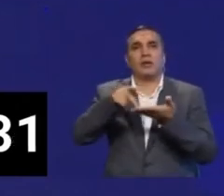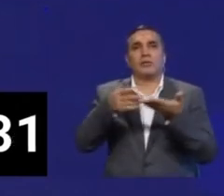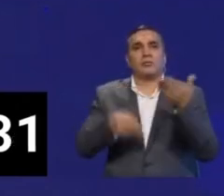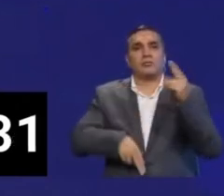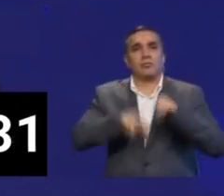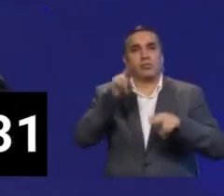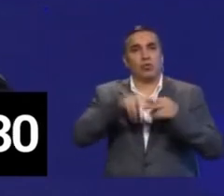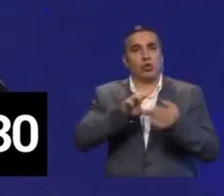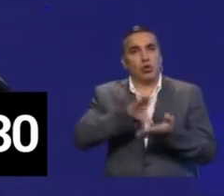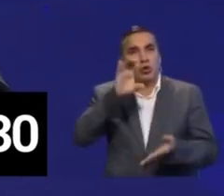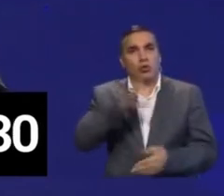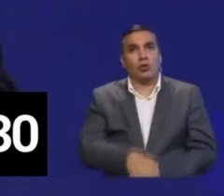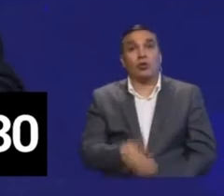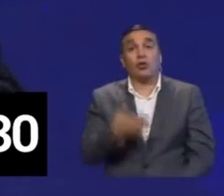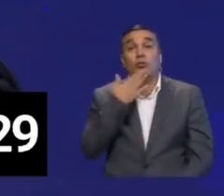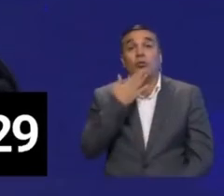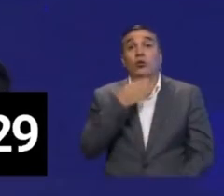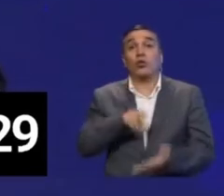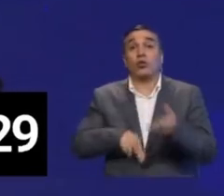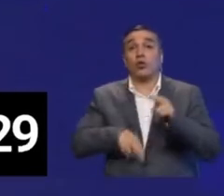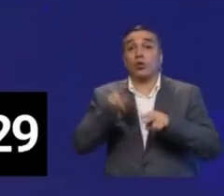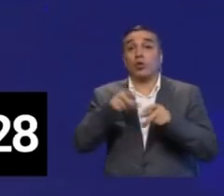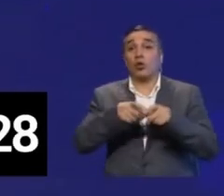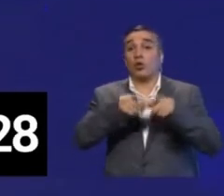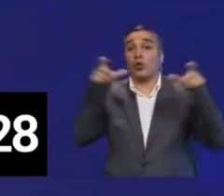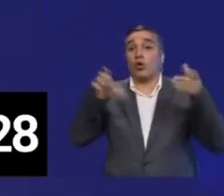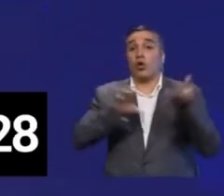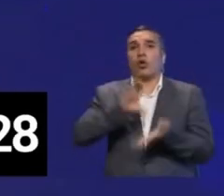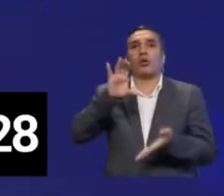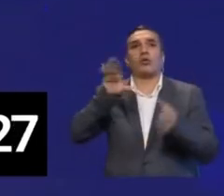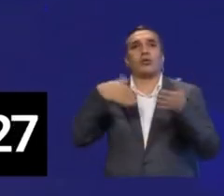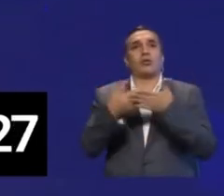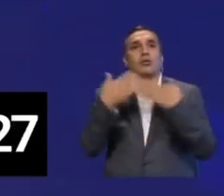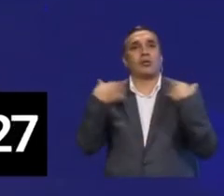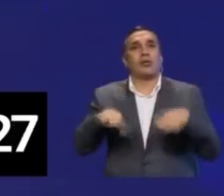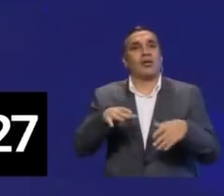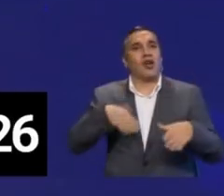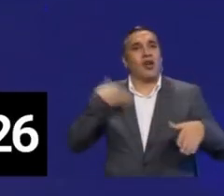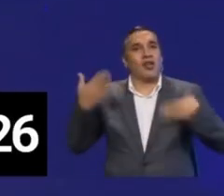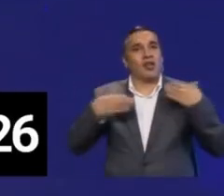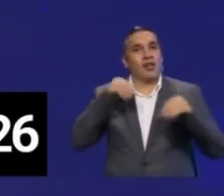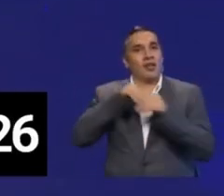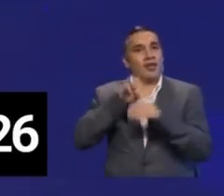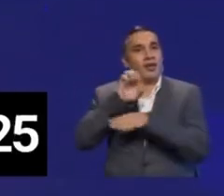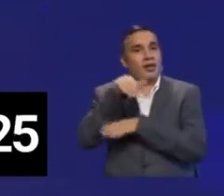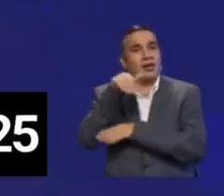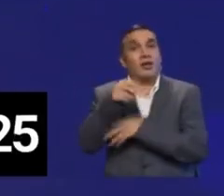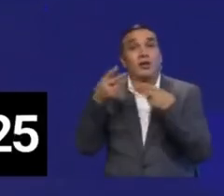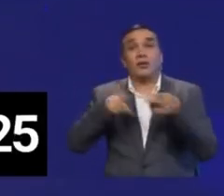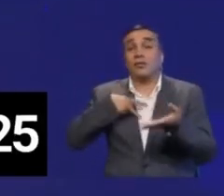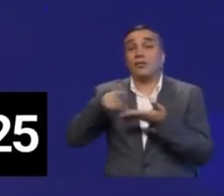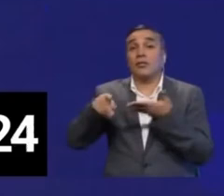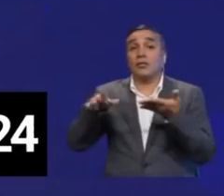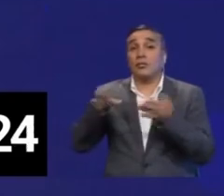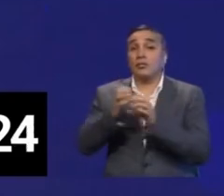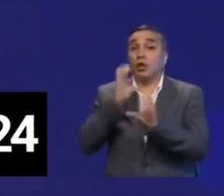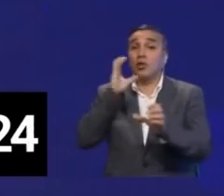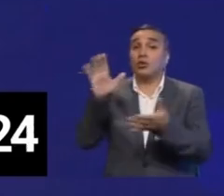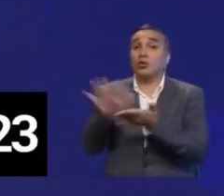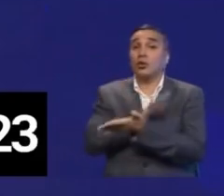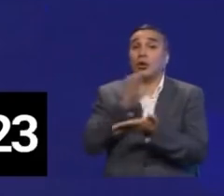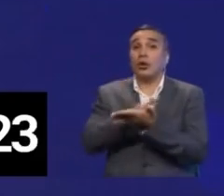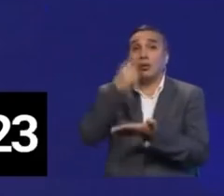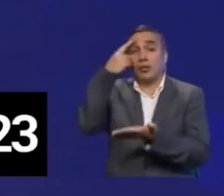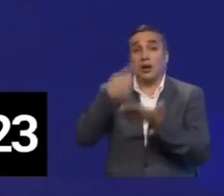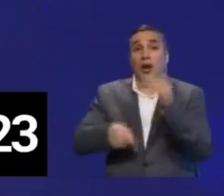infraestructura educativa, como las unidades del Milenio, que le dieron tantas alegrías al pueblo ecuatoriano. Vamos a invertir en transporte escolar para cubrir